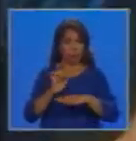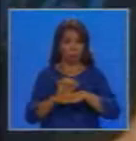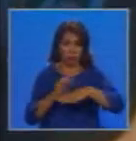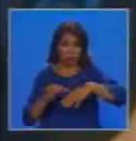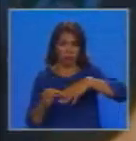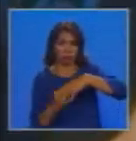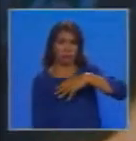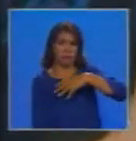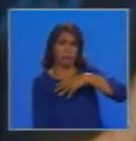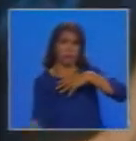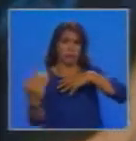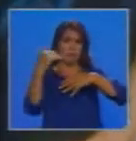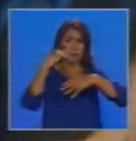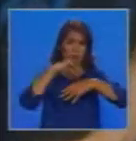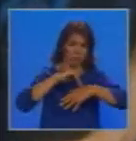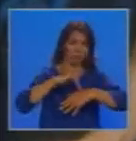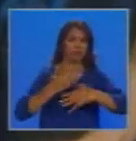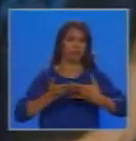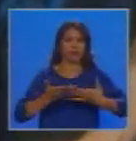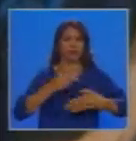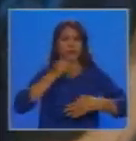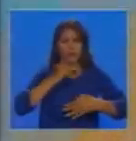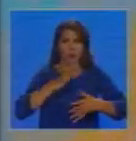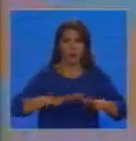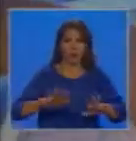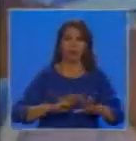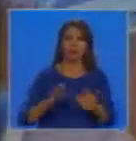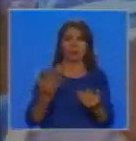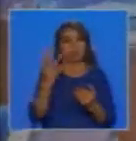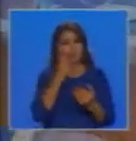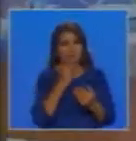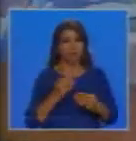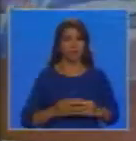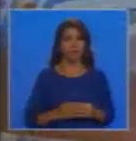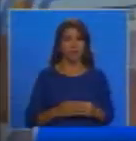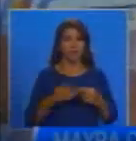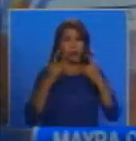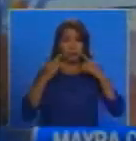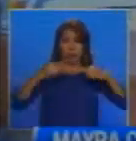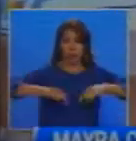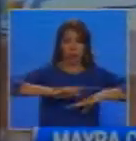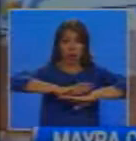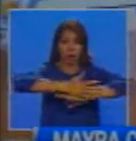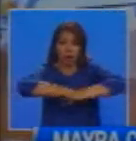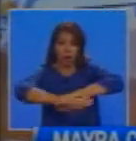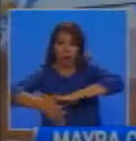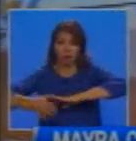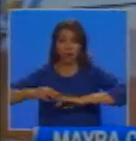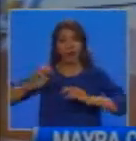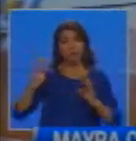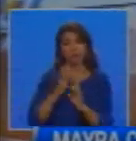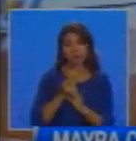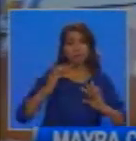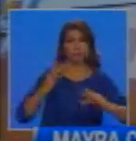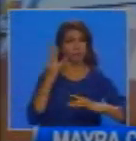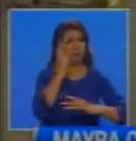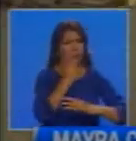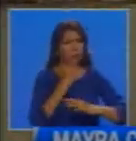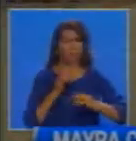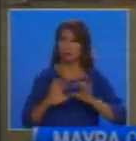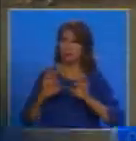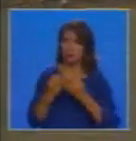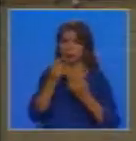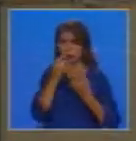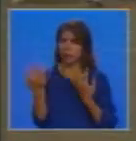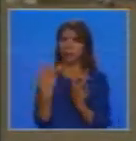para poder disfrutar de la brisa y distracciones que Manta ofrece. Parece muy buena, muy bonita la playa para venir con la familia, con los niños. Y es